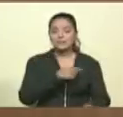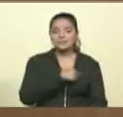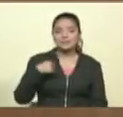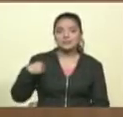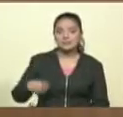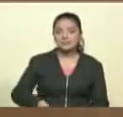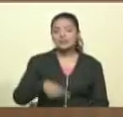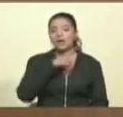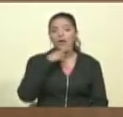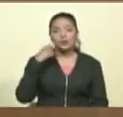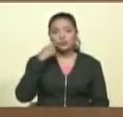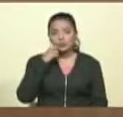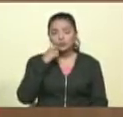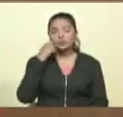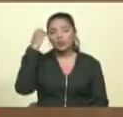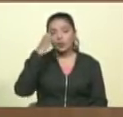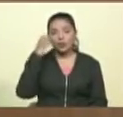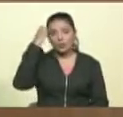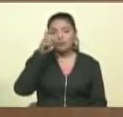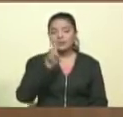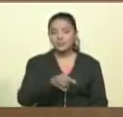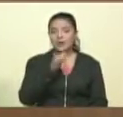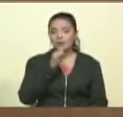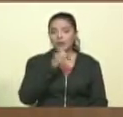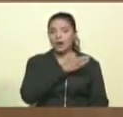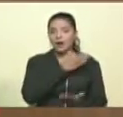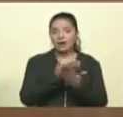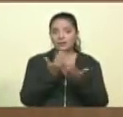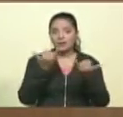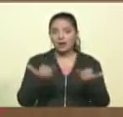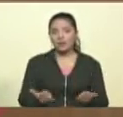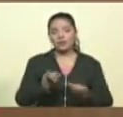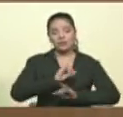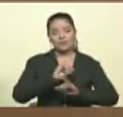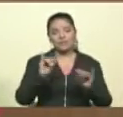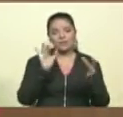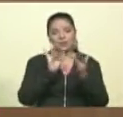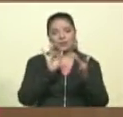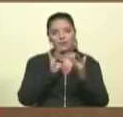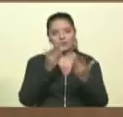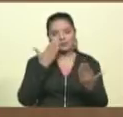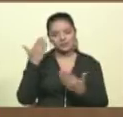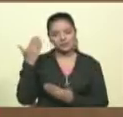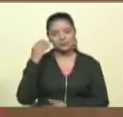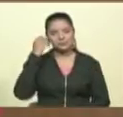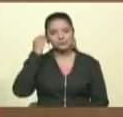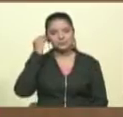Europa sobre su detención. Es la información que puedo aportar a esta hora. Devuelvo el contacto contigo al estudio de Venezolana de Televisión.